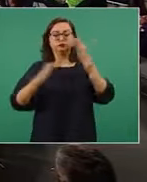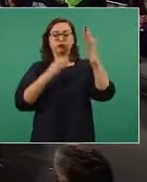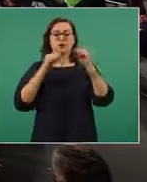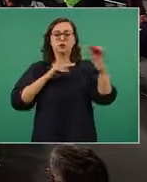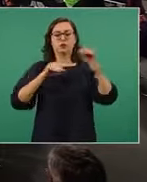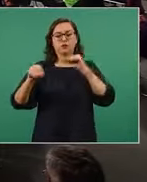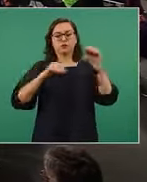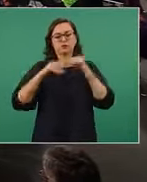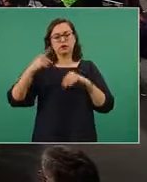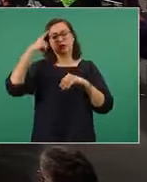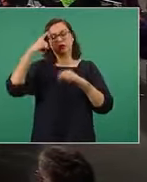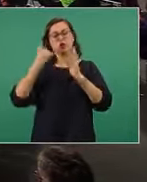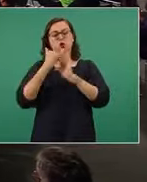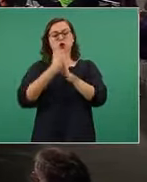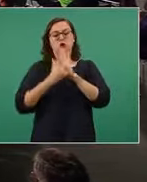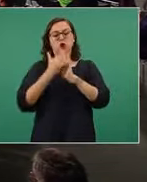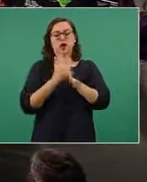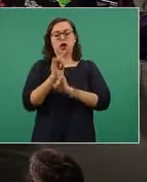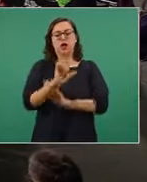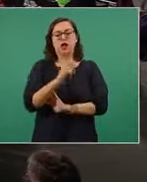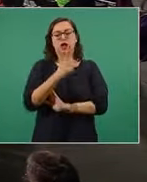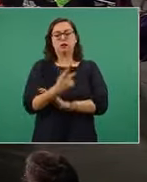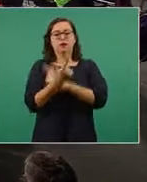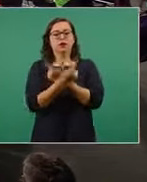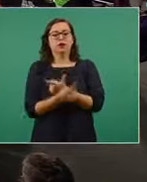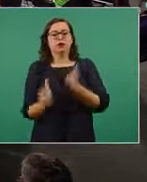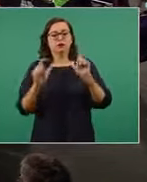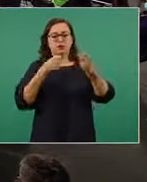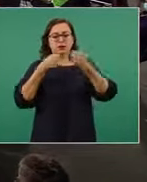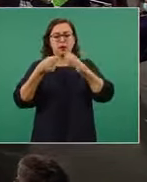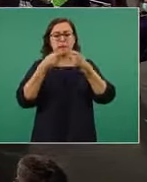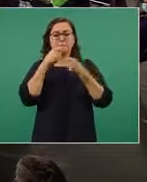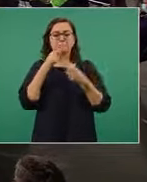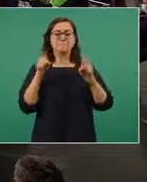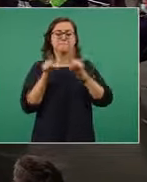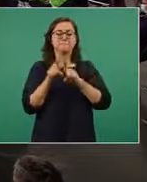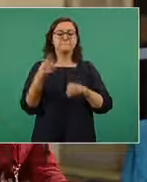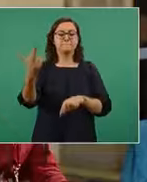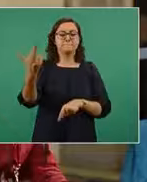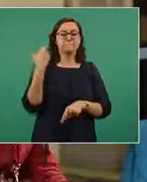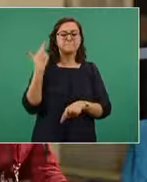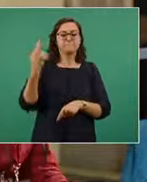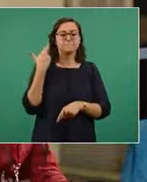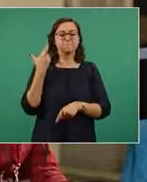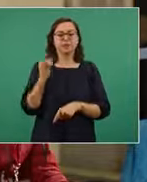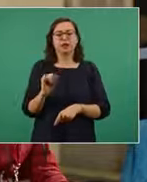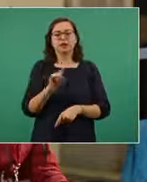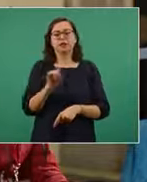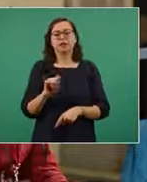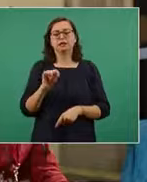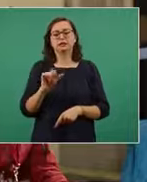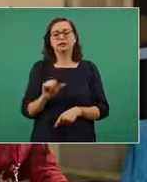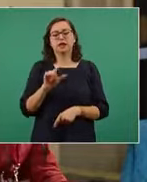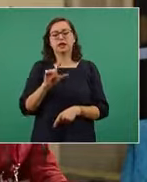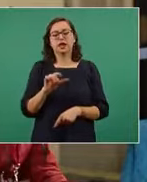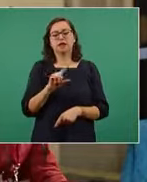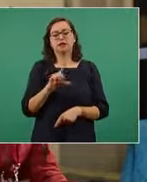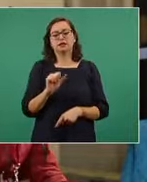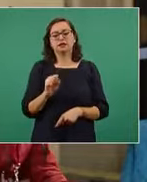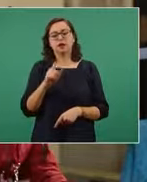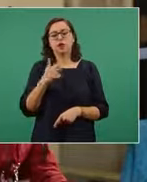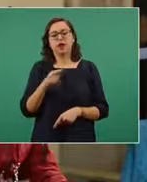colaboradora del canal de YouTube LP Libertad de Prensa y del programa radiofónico Iztaccíhuatl en el Sendero de la Luna.